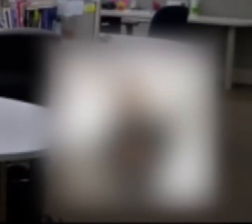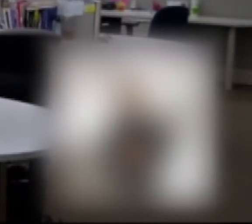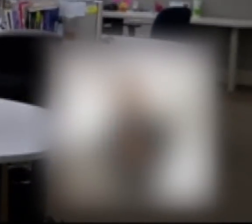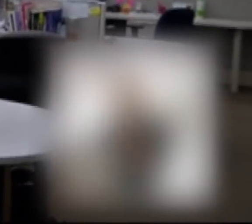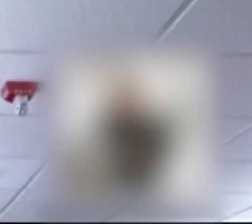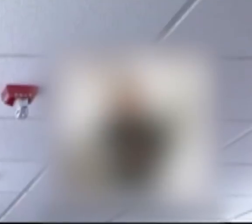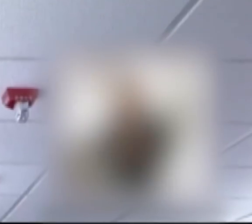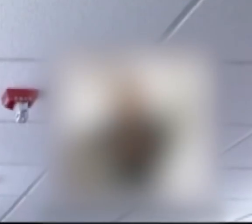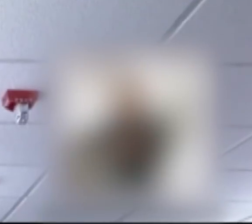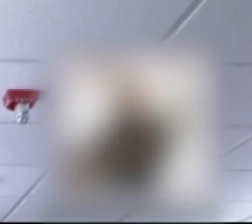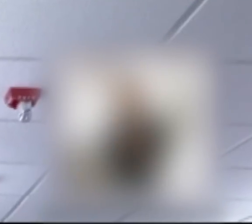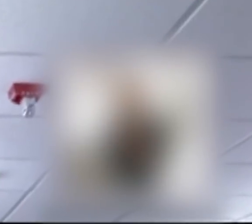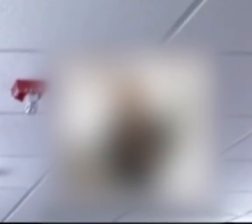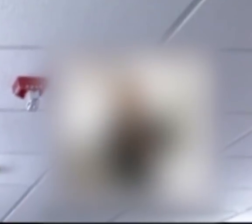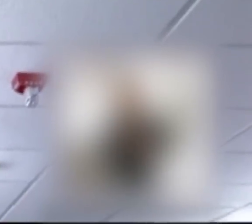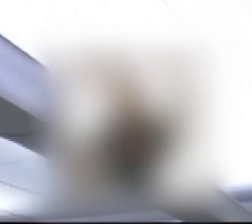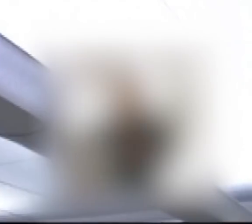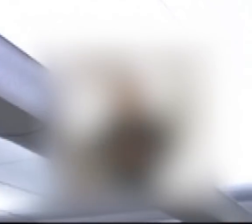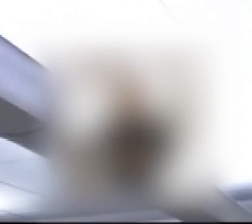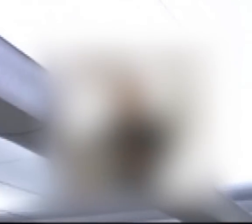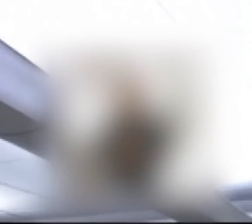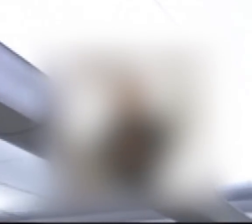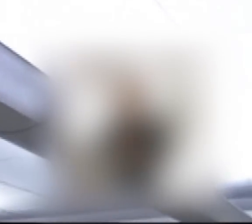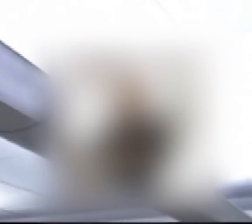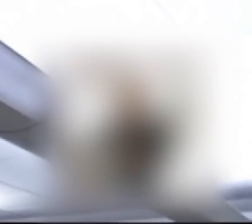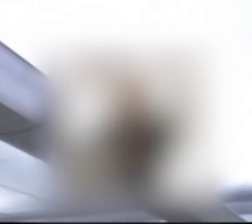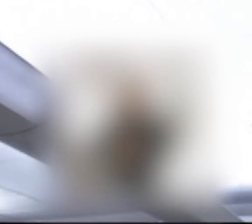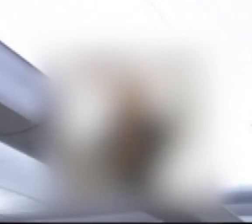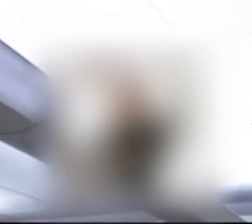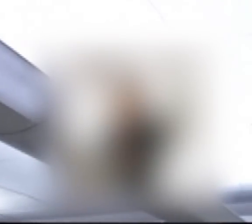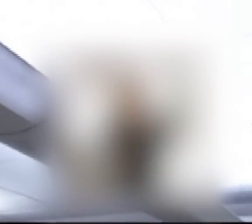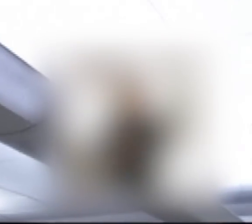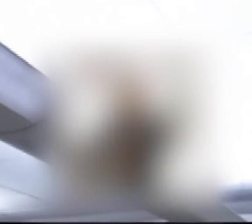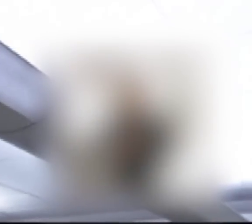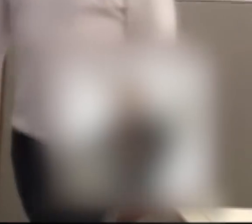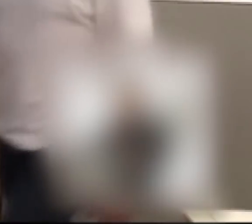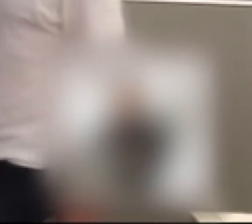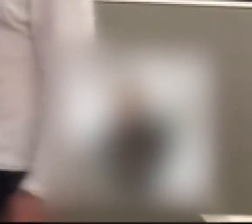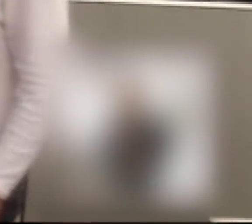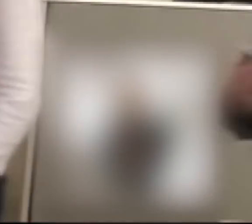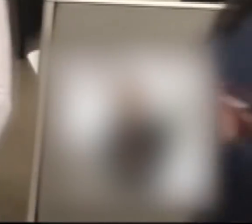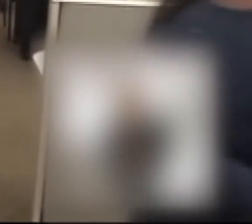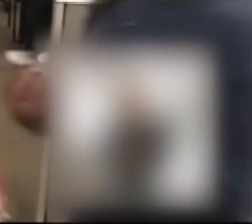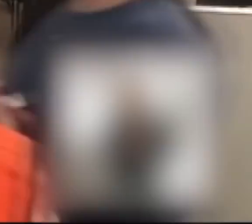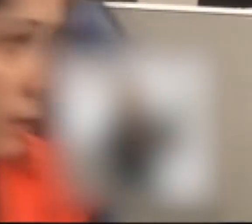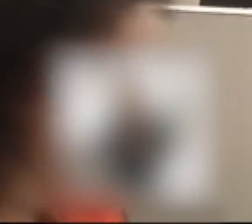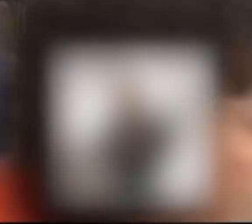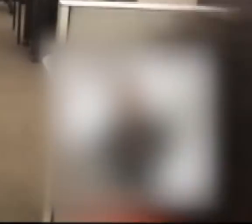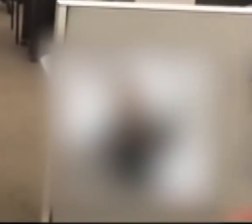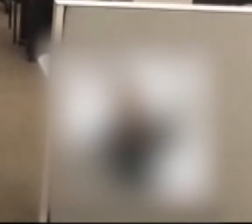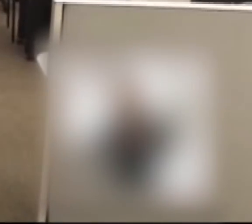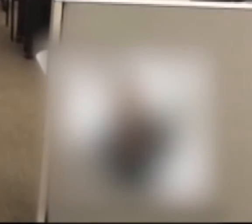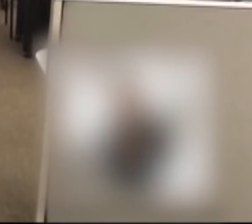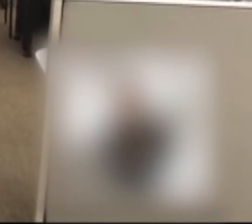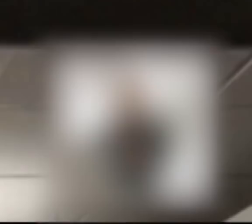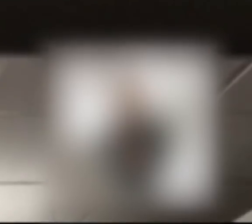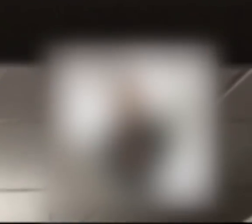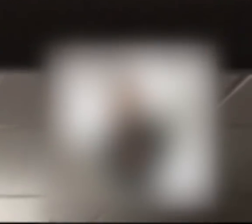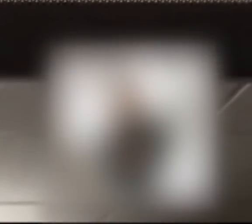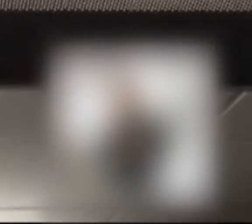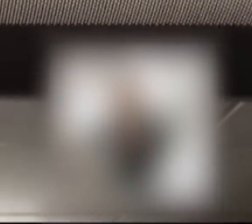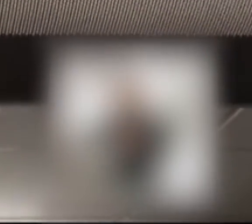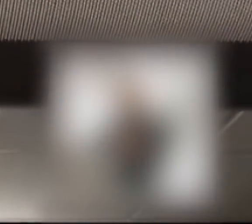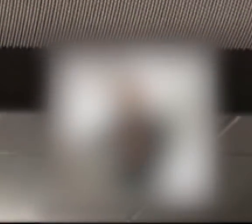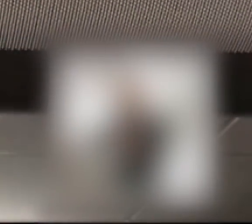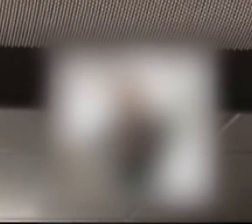mediados de febrero, México se cimbró nuevamente. Un temblor de magnitud 7.2, con epicentro en Pinotepa Nacional,